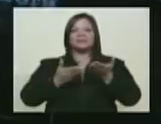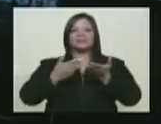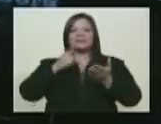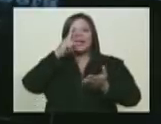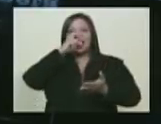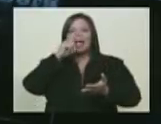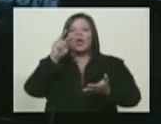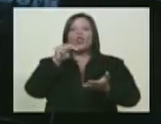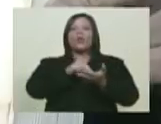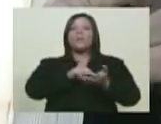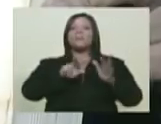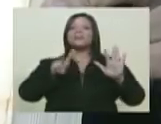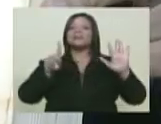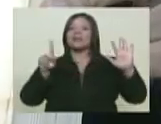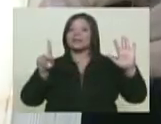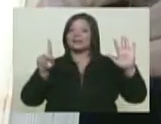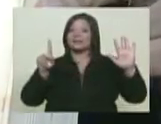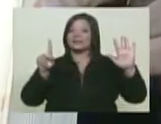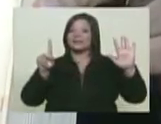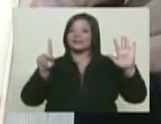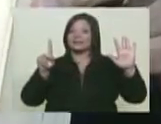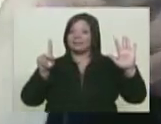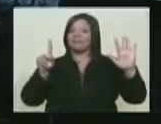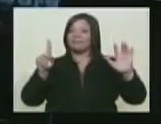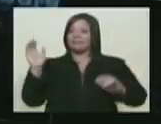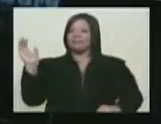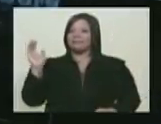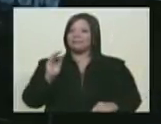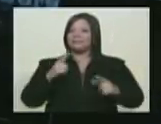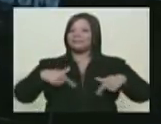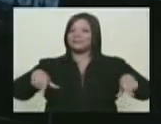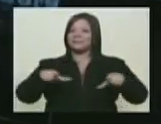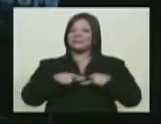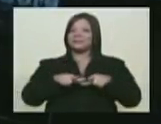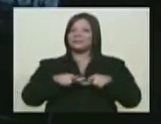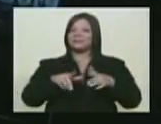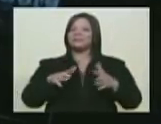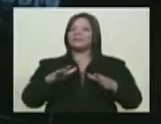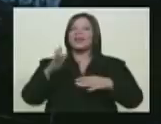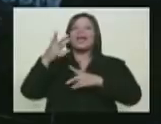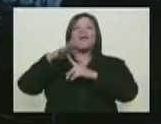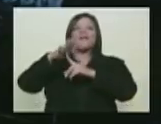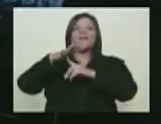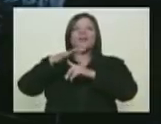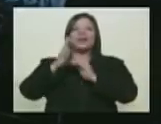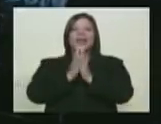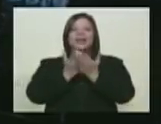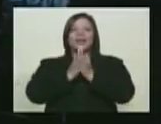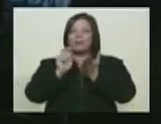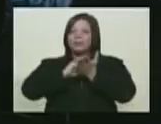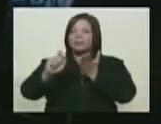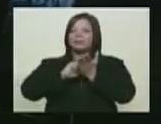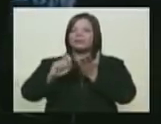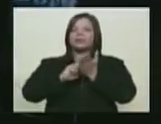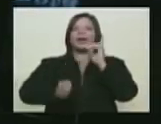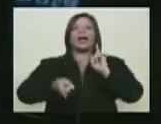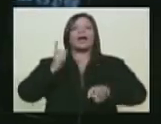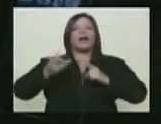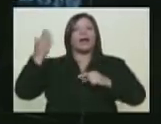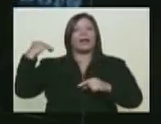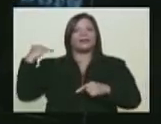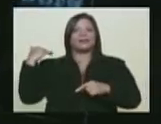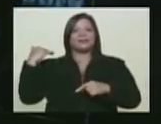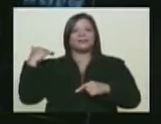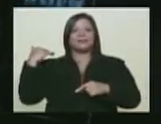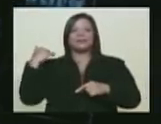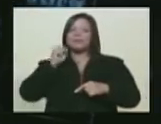año 2006. Estuvo por aquí en Paco la Ignacio. Del libro. Estuve tomando algunas notas en aquella época. Esas